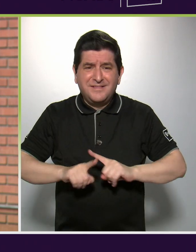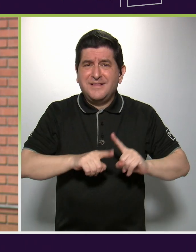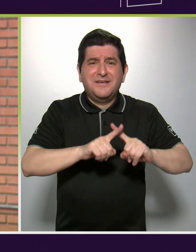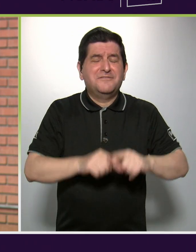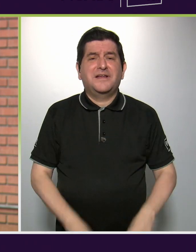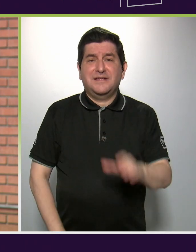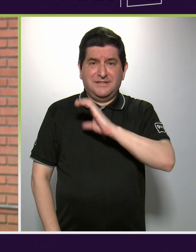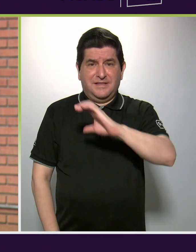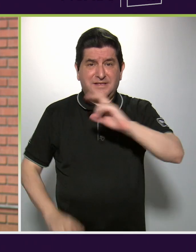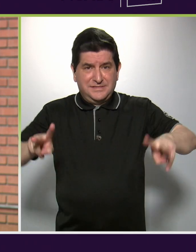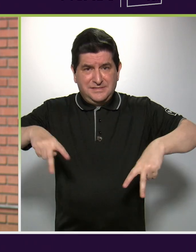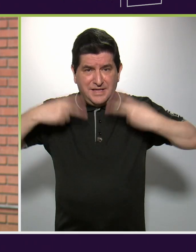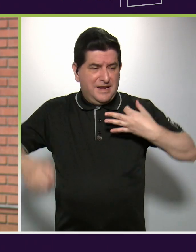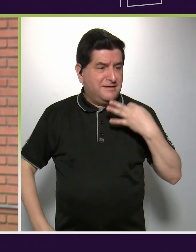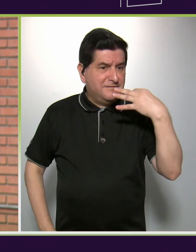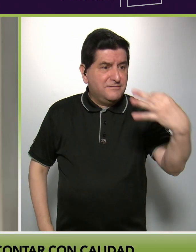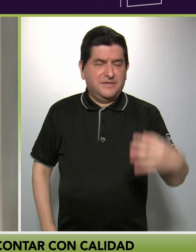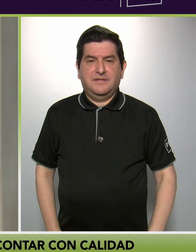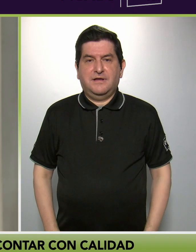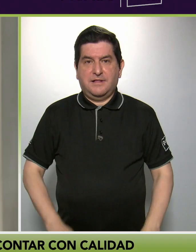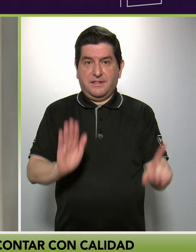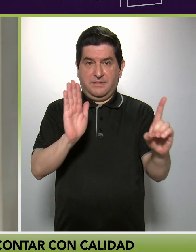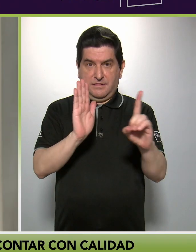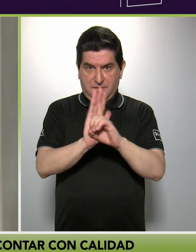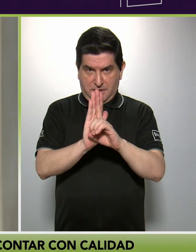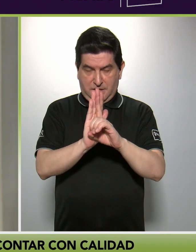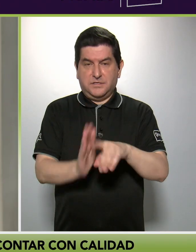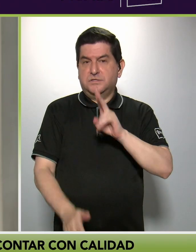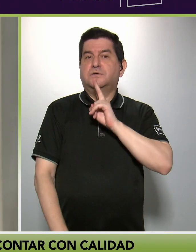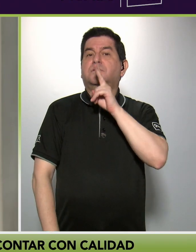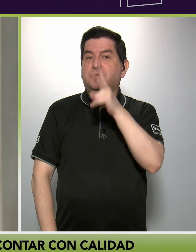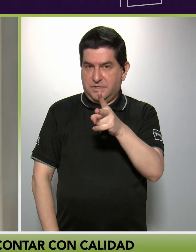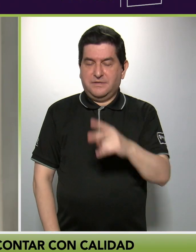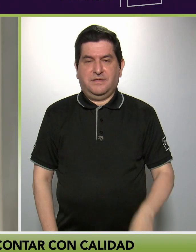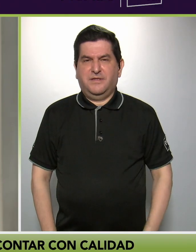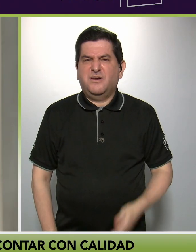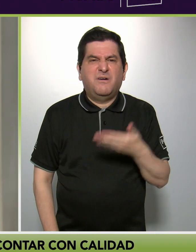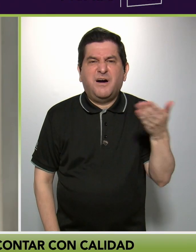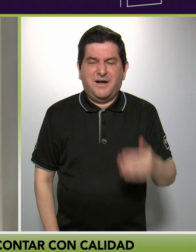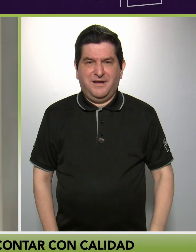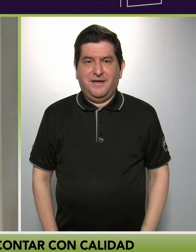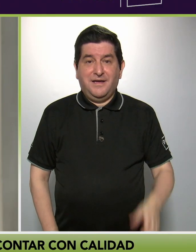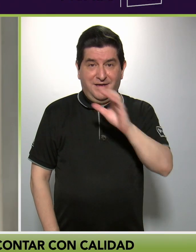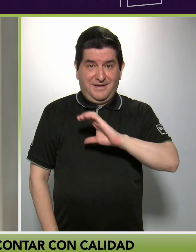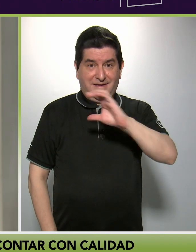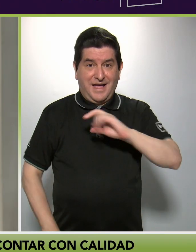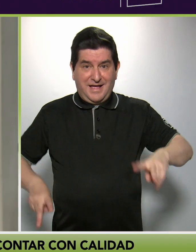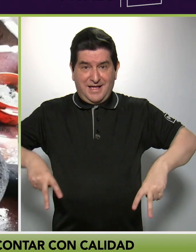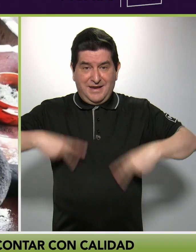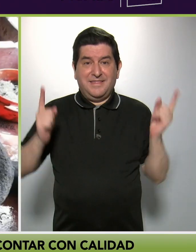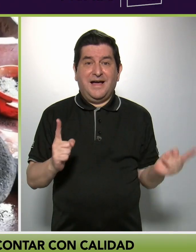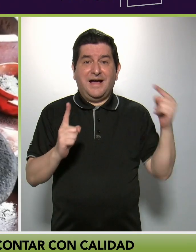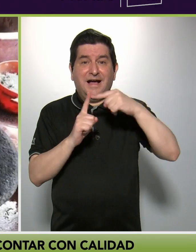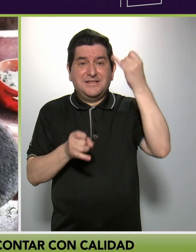diferentes aspectos de la vida diaria, el derecho realmente a contar con una calidad de